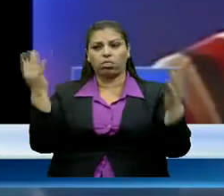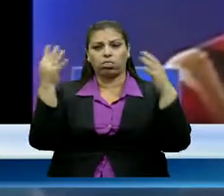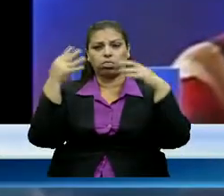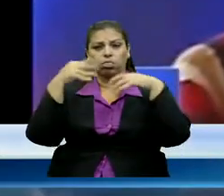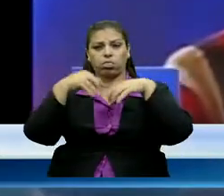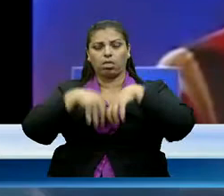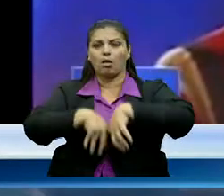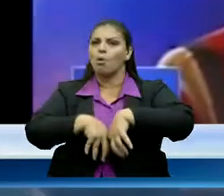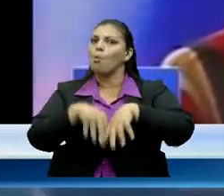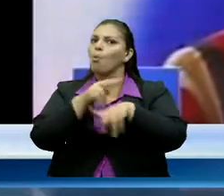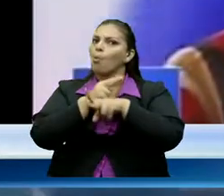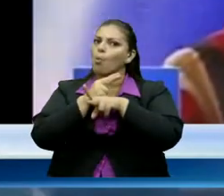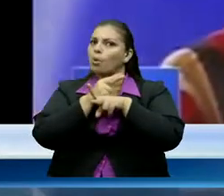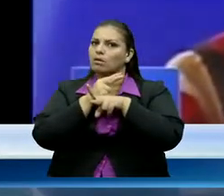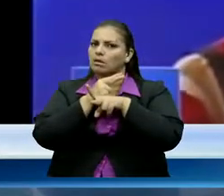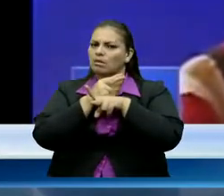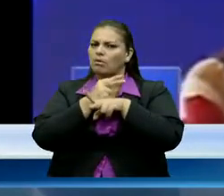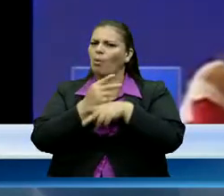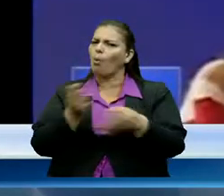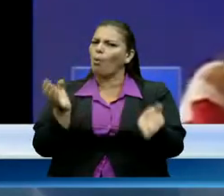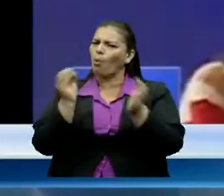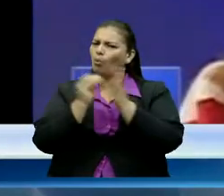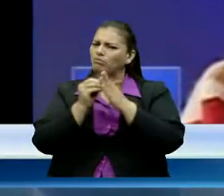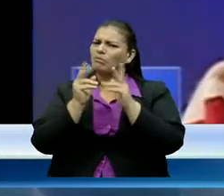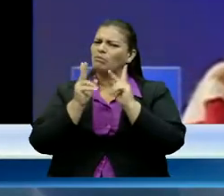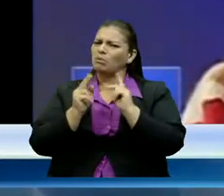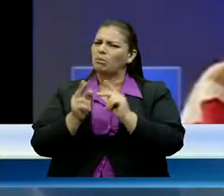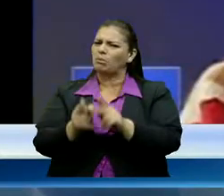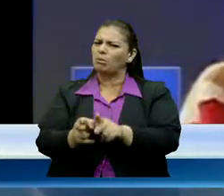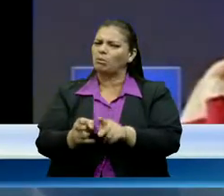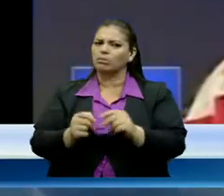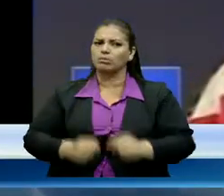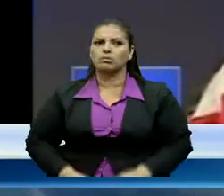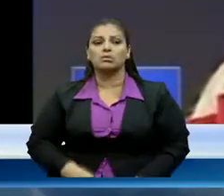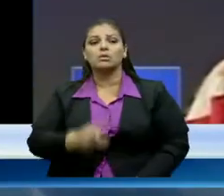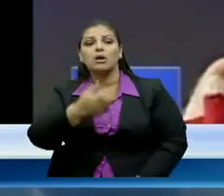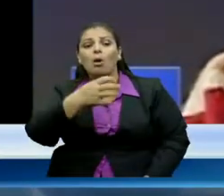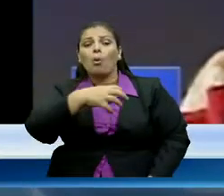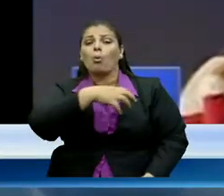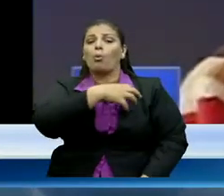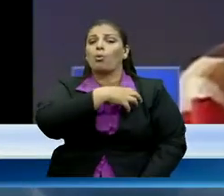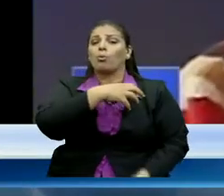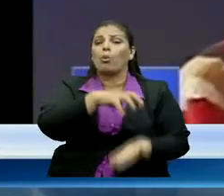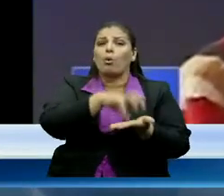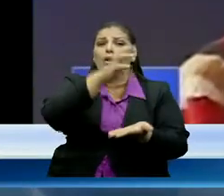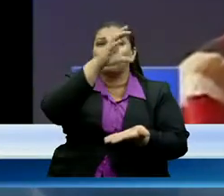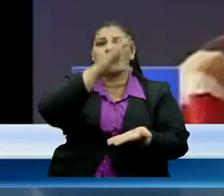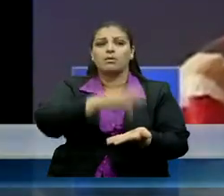educación, ¿no? Pagar $25 por chico, comprar uniformes, comprar libros.